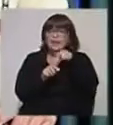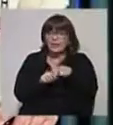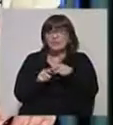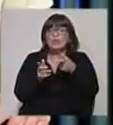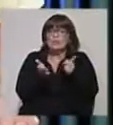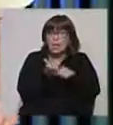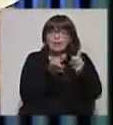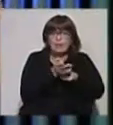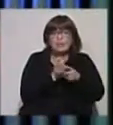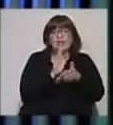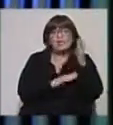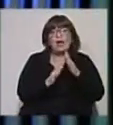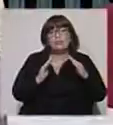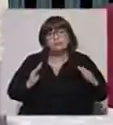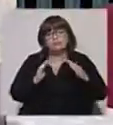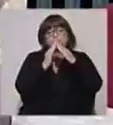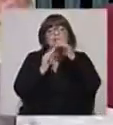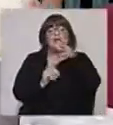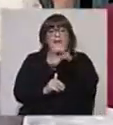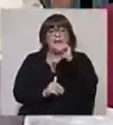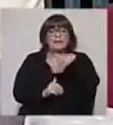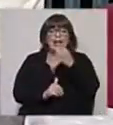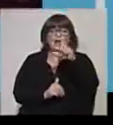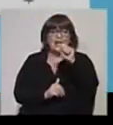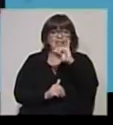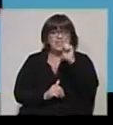otra y terminó, ¿qué? Escalando el Himalaya. Véanlo.